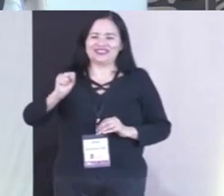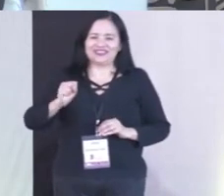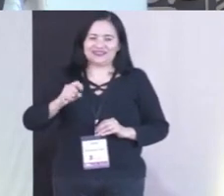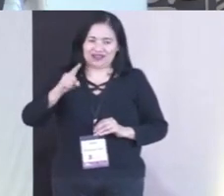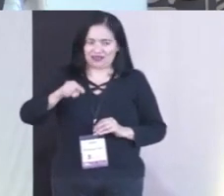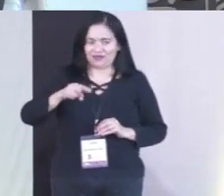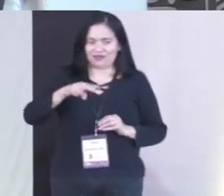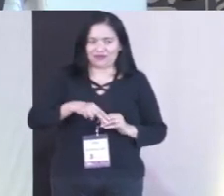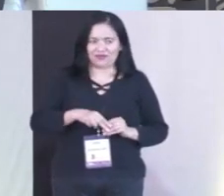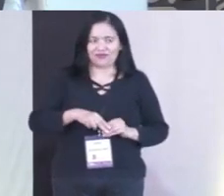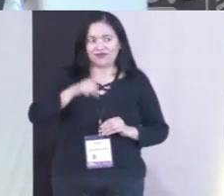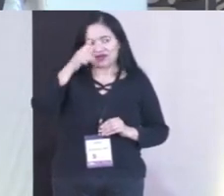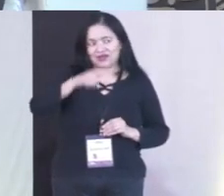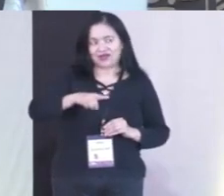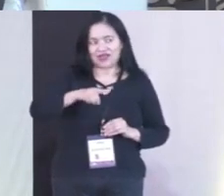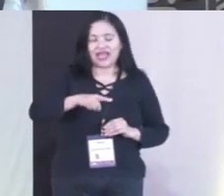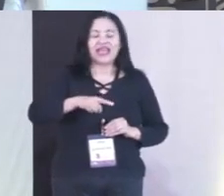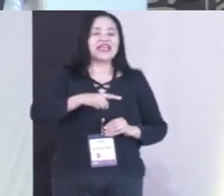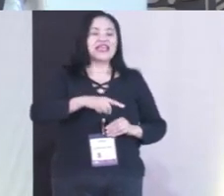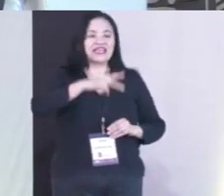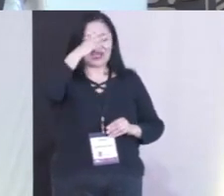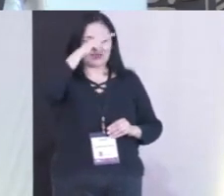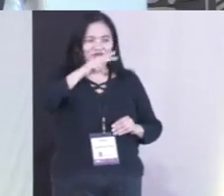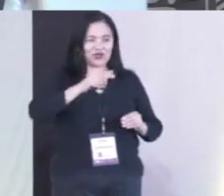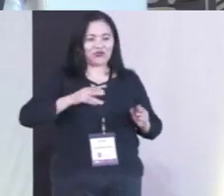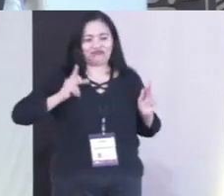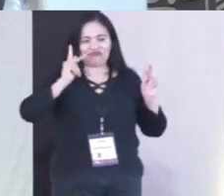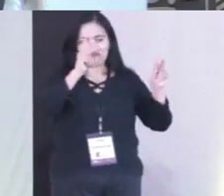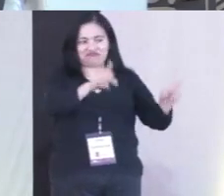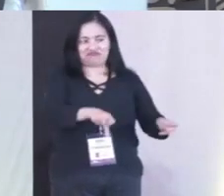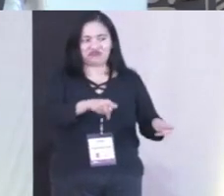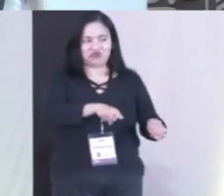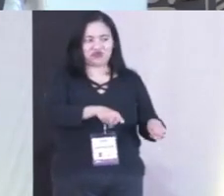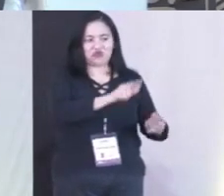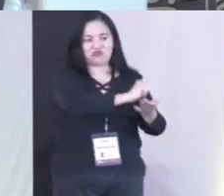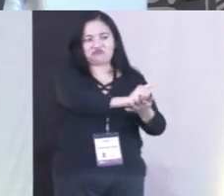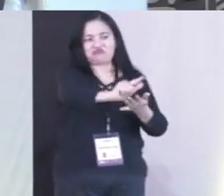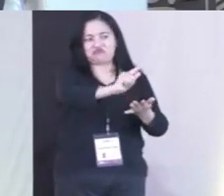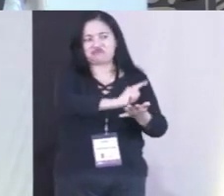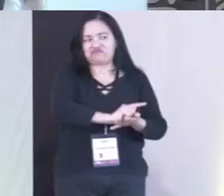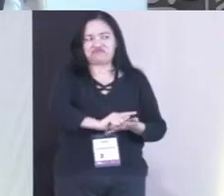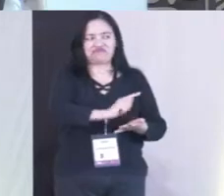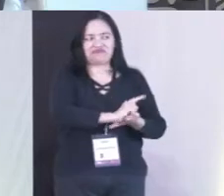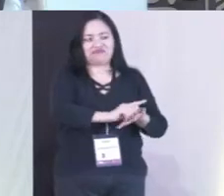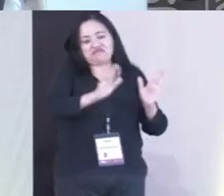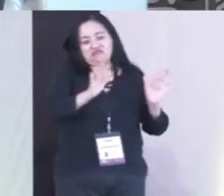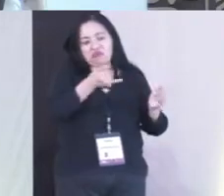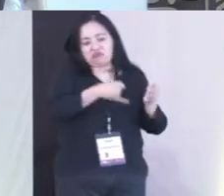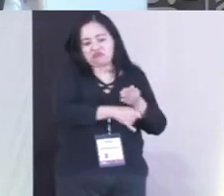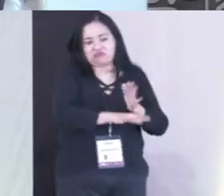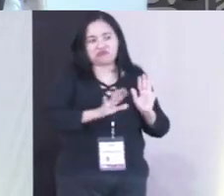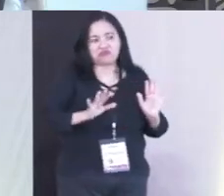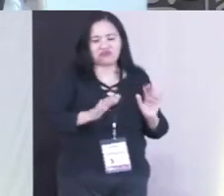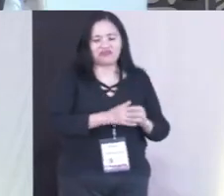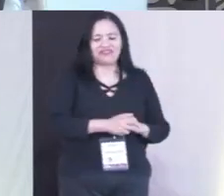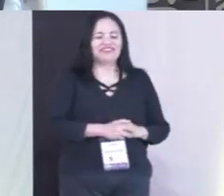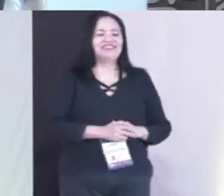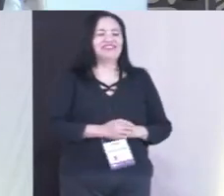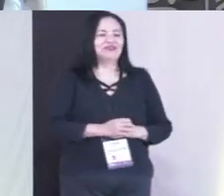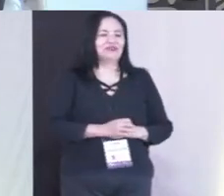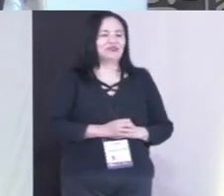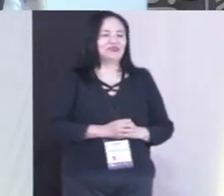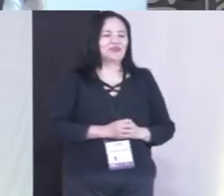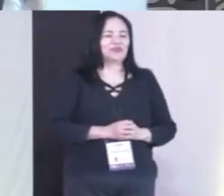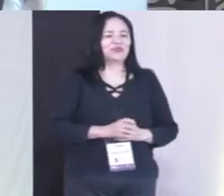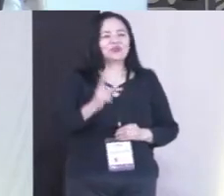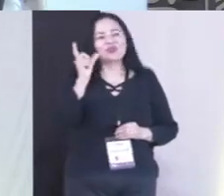México se obligue a limpiar su tumba. Digo, está limpia, salvo por el contenido, pero por lo demás está limpia.